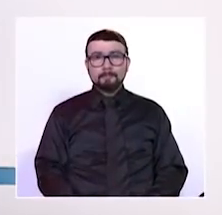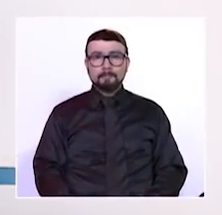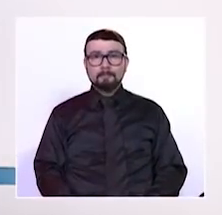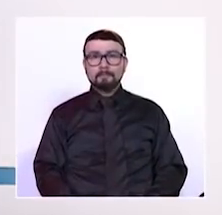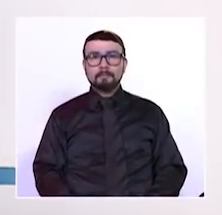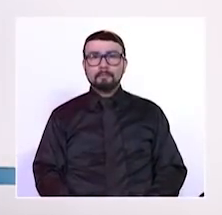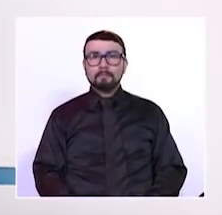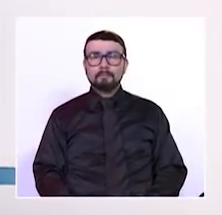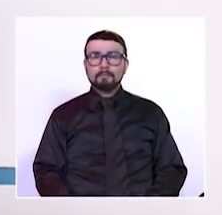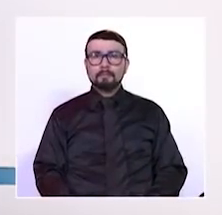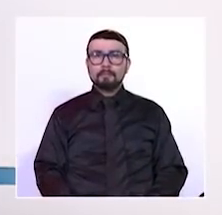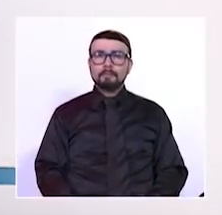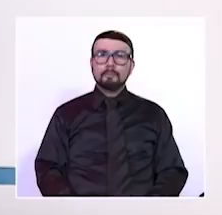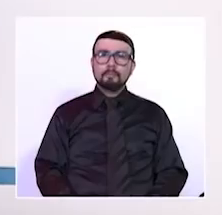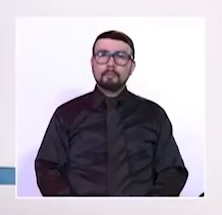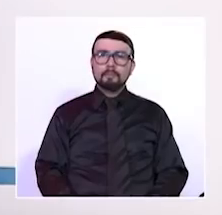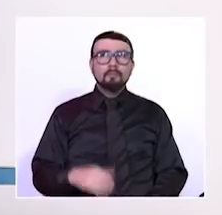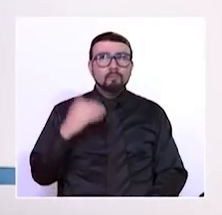Bisaida en Bucaramanga.